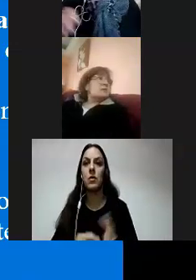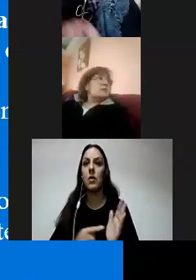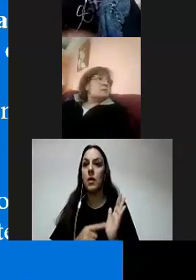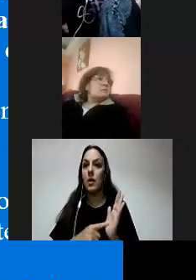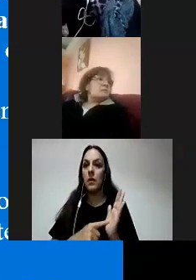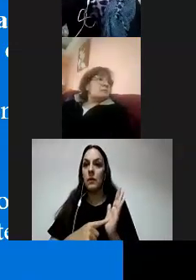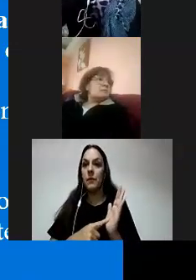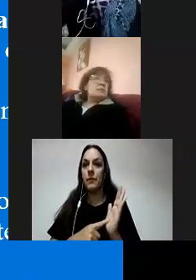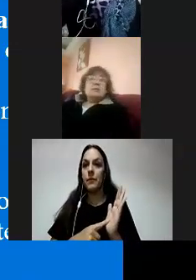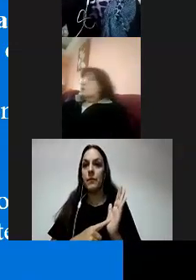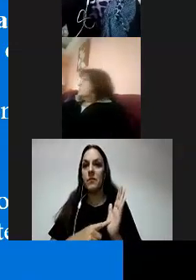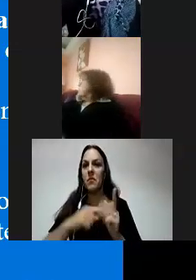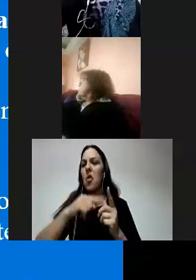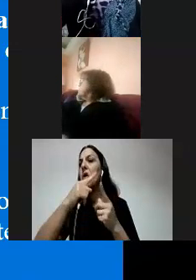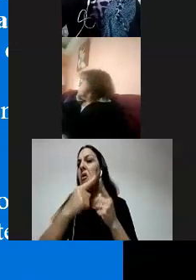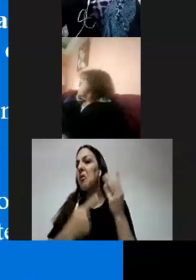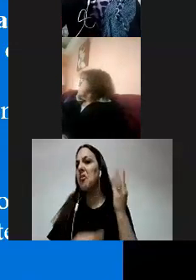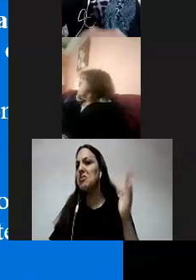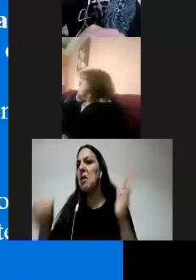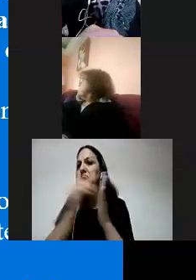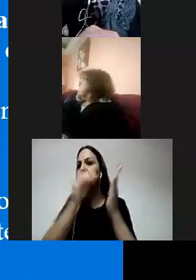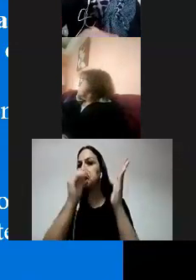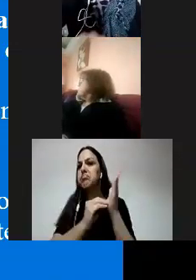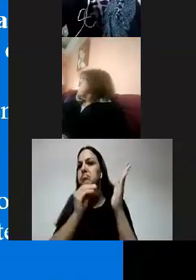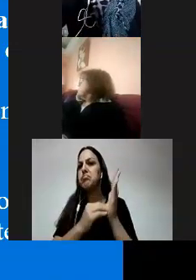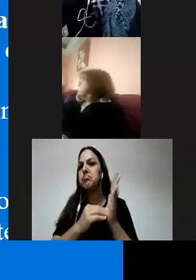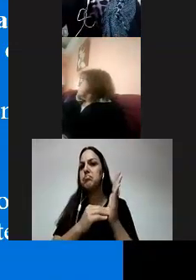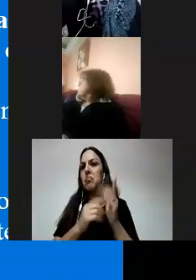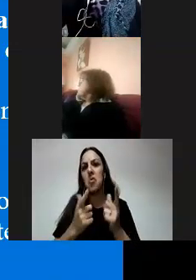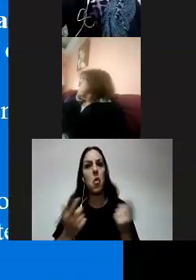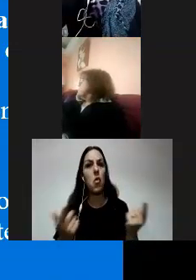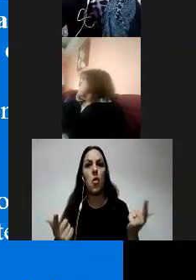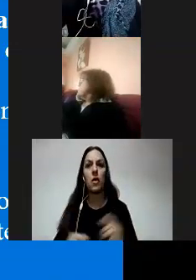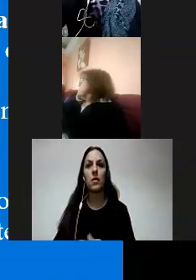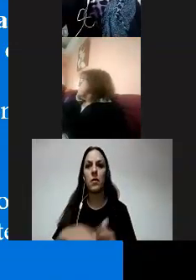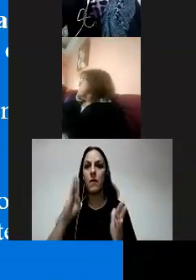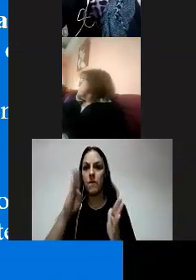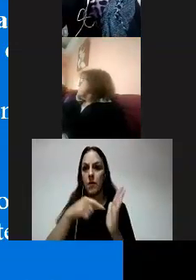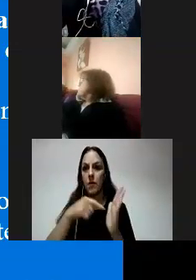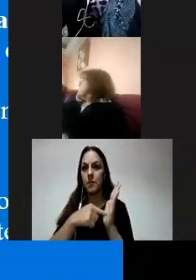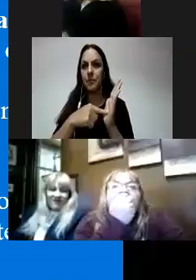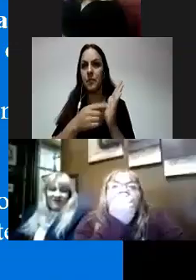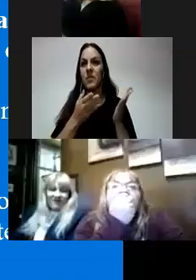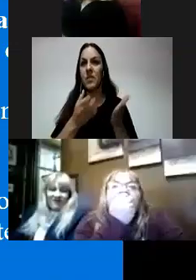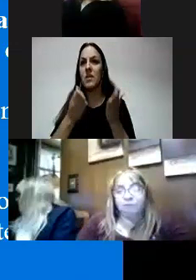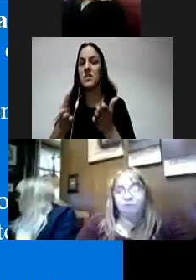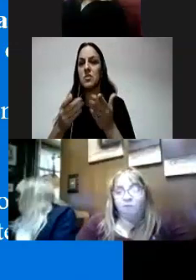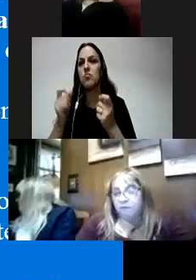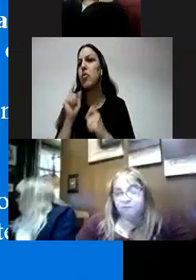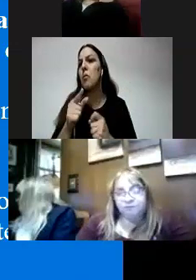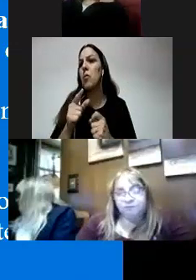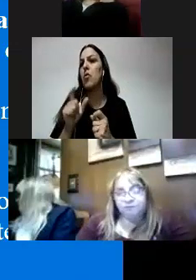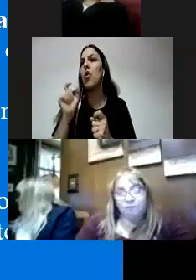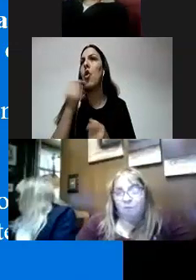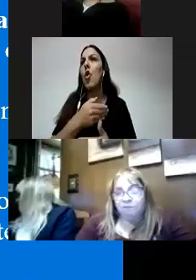No tienen requisitos adicionales a los expresados en los artículos anteriores. B. Servicio común con aire. Esto ya no existe más, pero